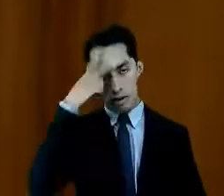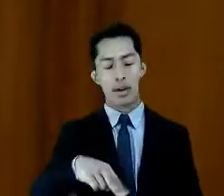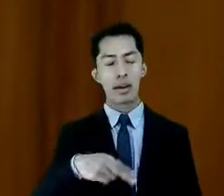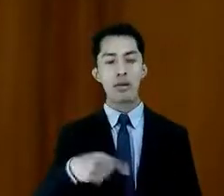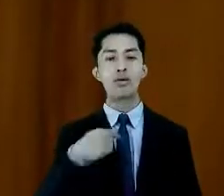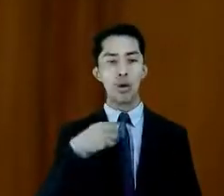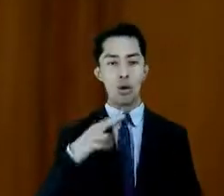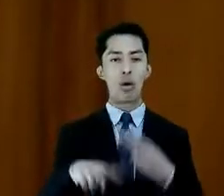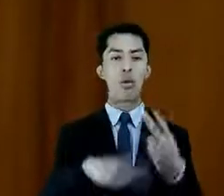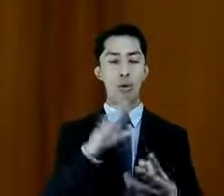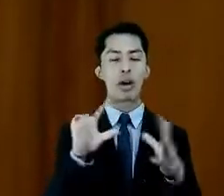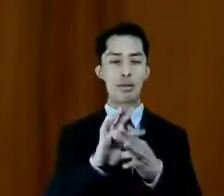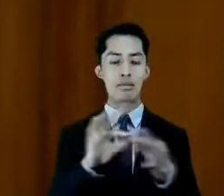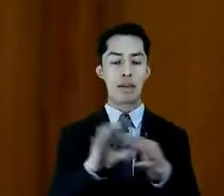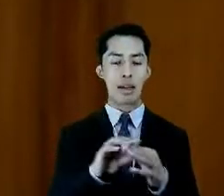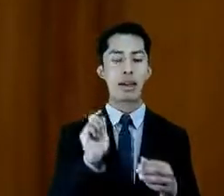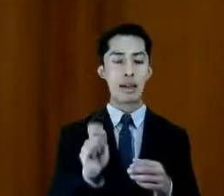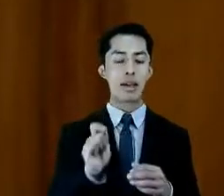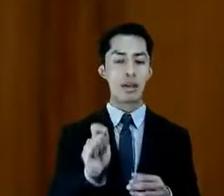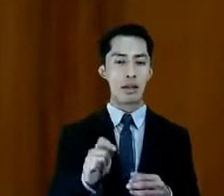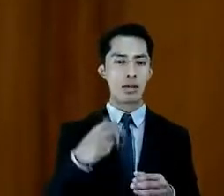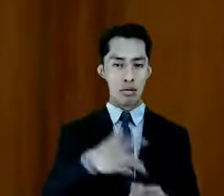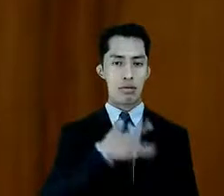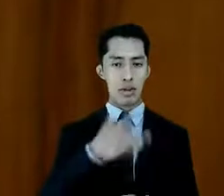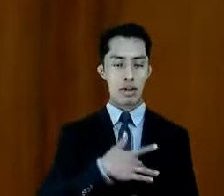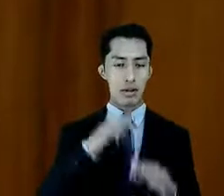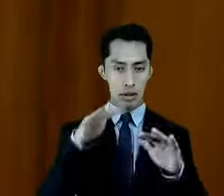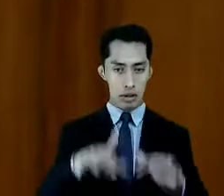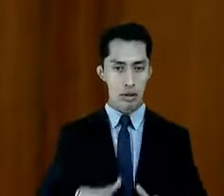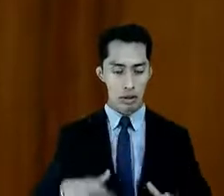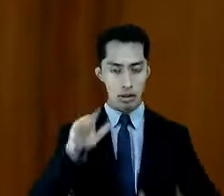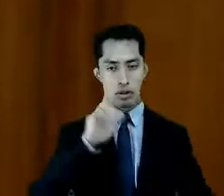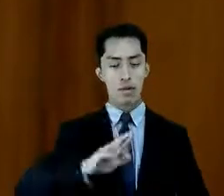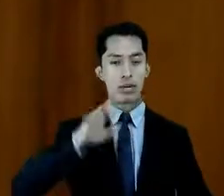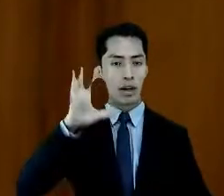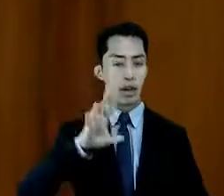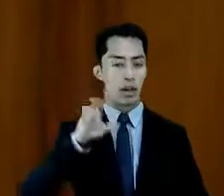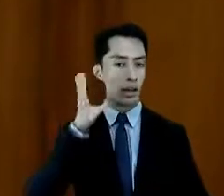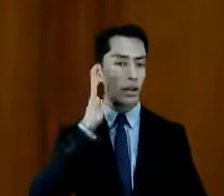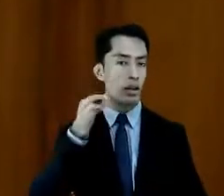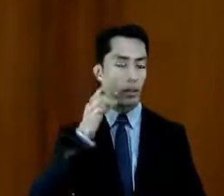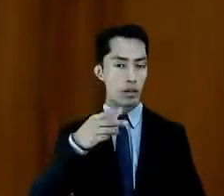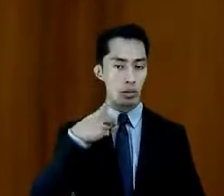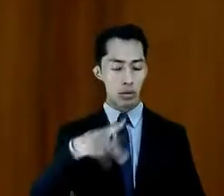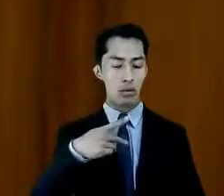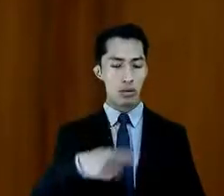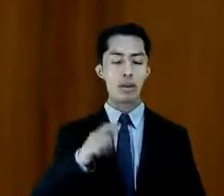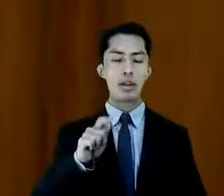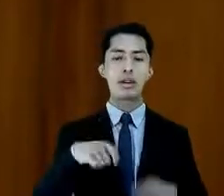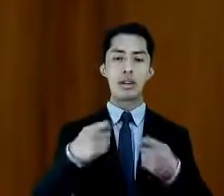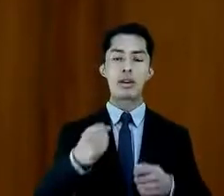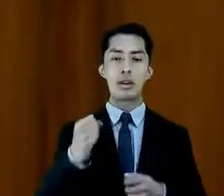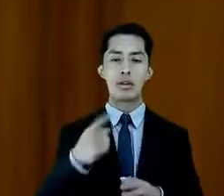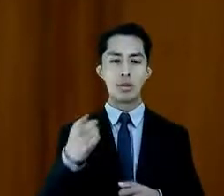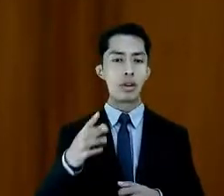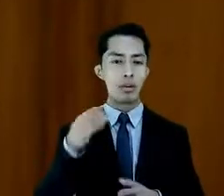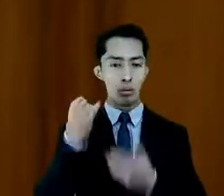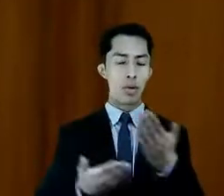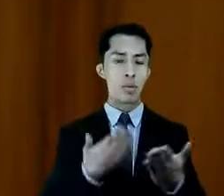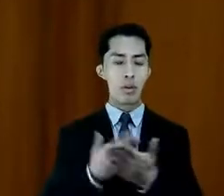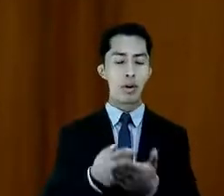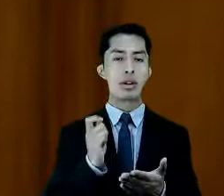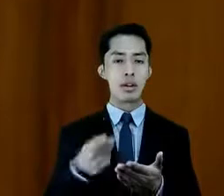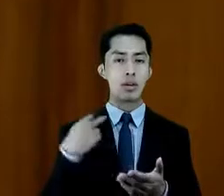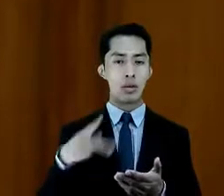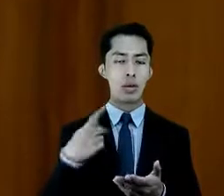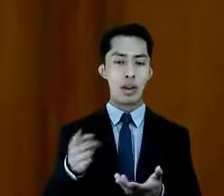me permito enviar a consideración del Honorable 61ª Legislatura Local la presente iniciativa de decreto de